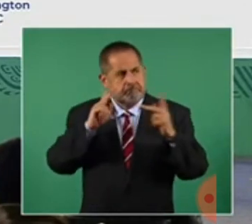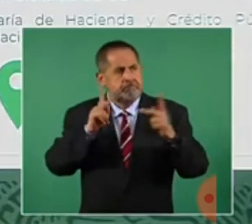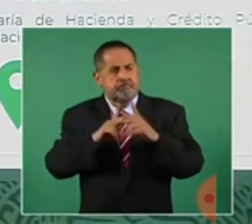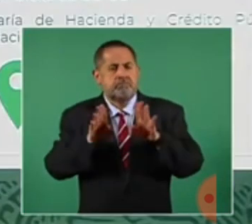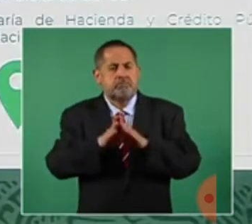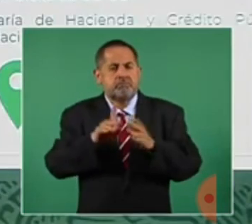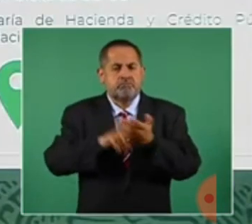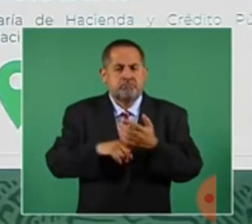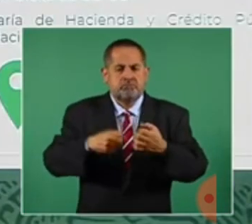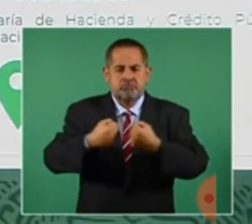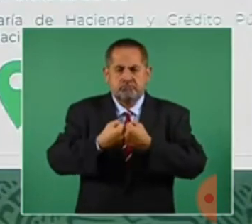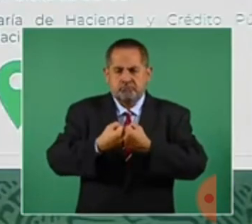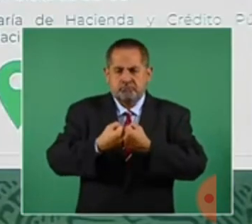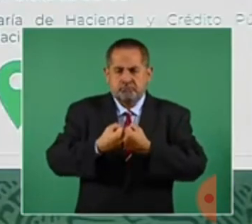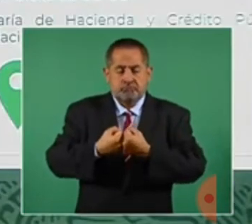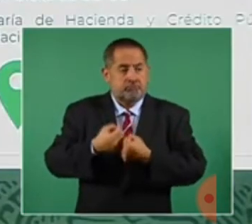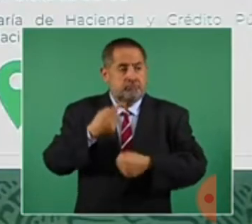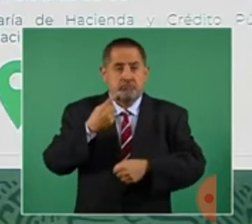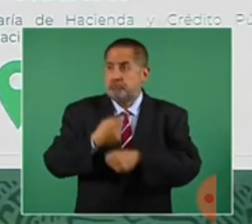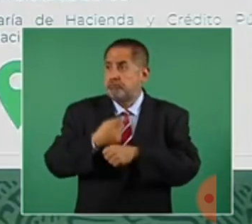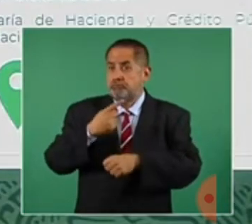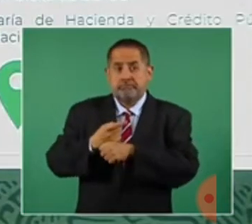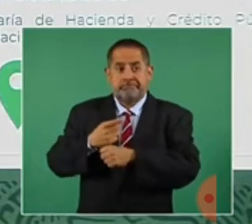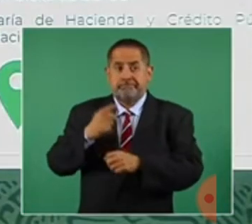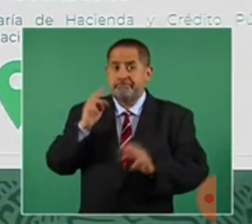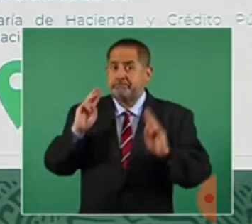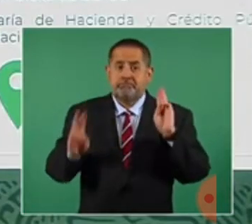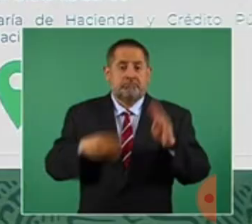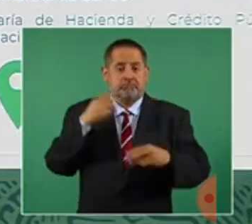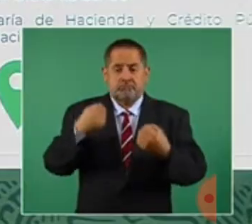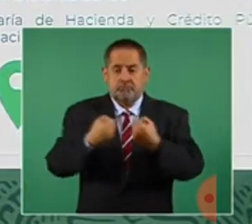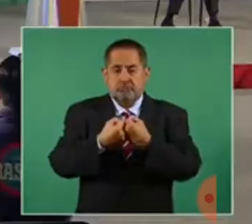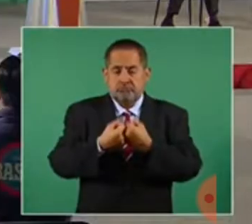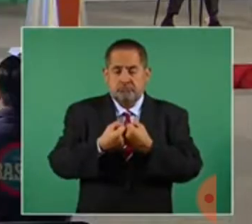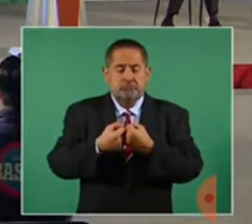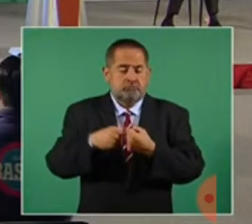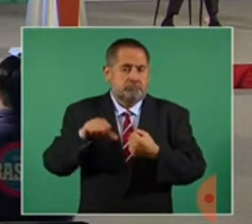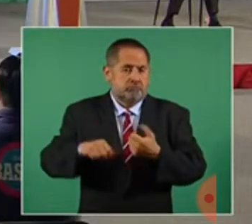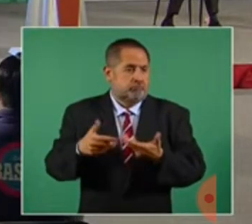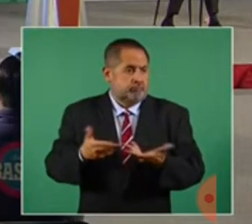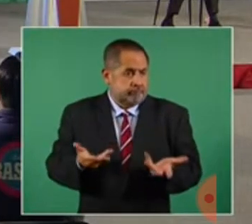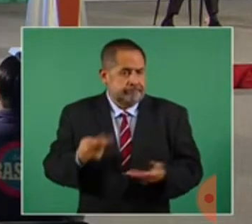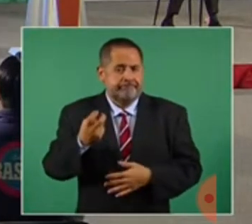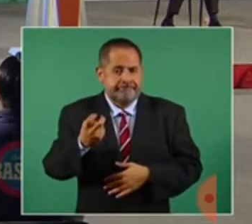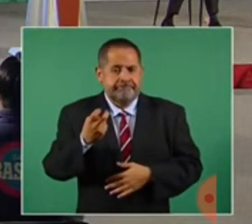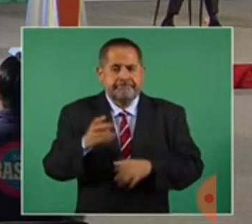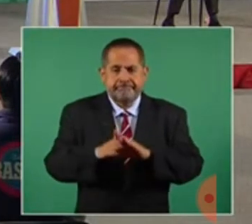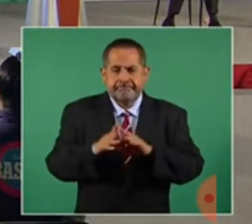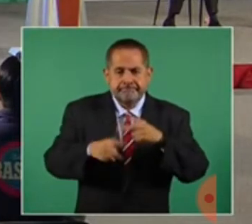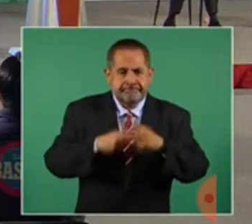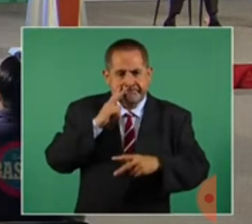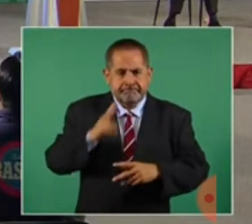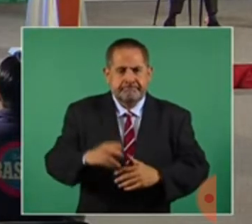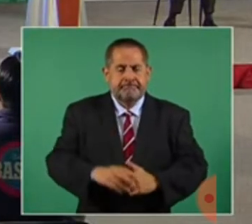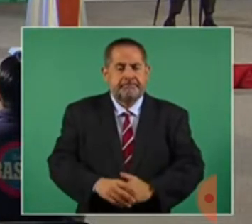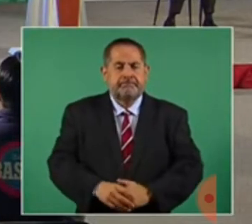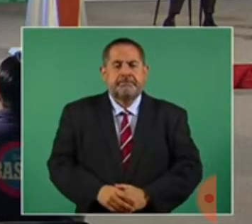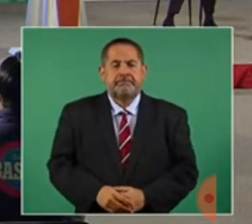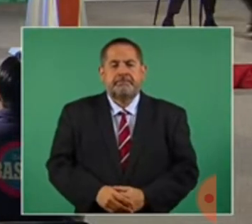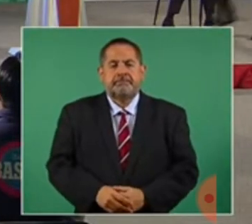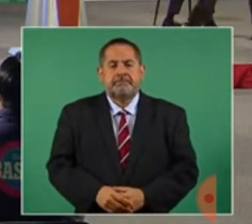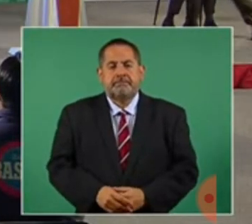zona fronteriza, que ya es la más importante del mundo hoy en día en términos económicos. Yo sería, señor presidente.